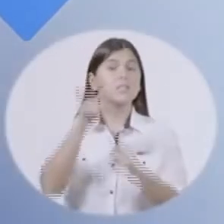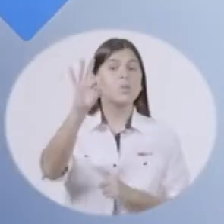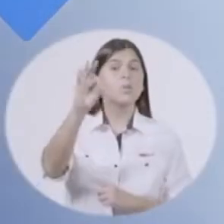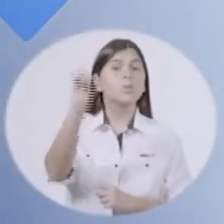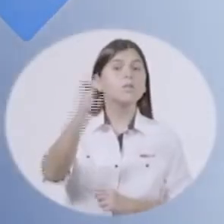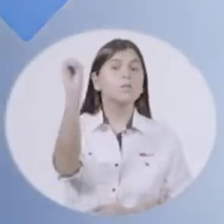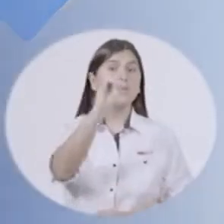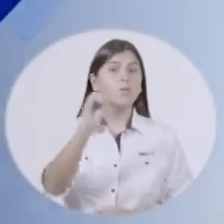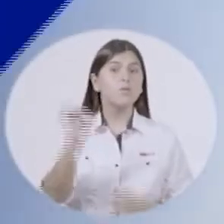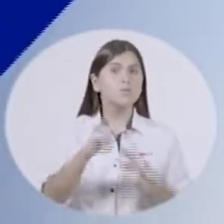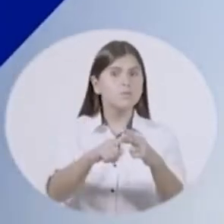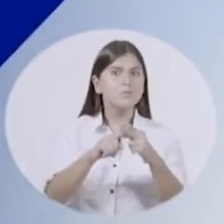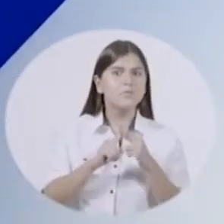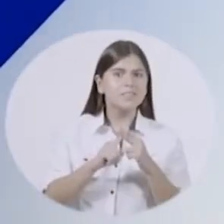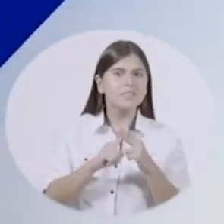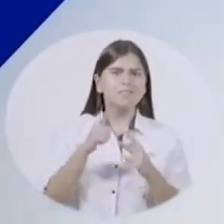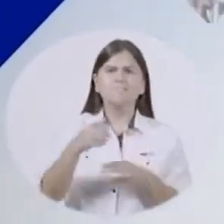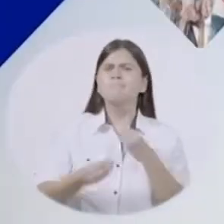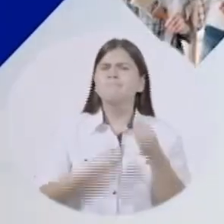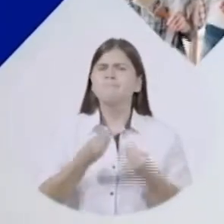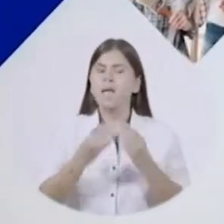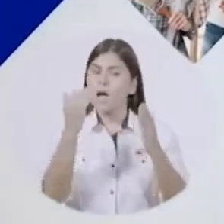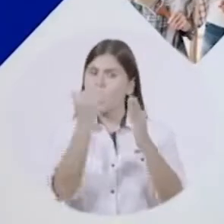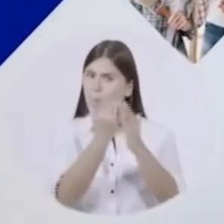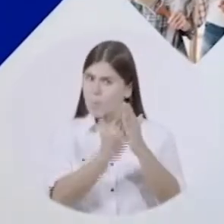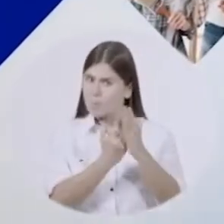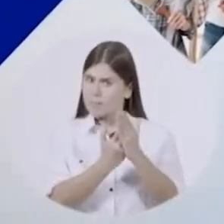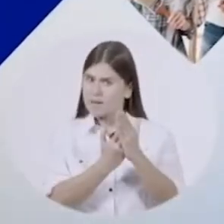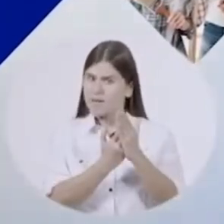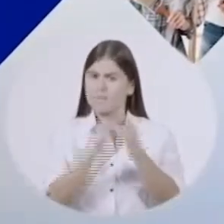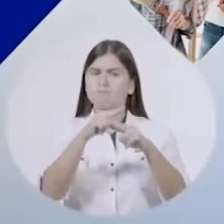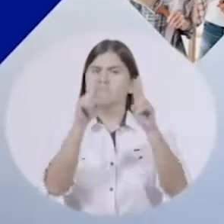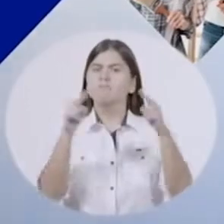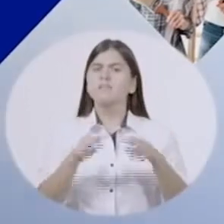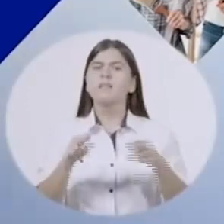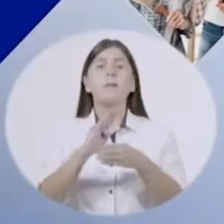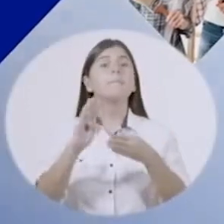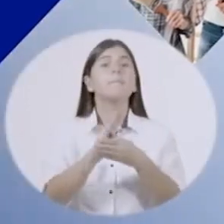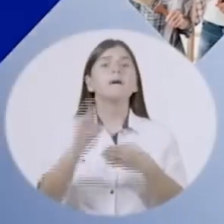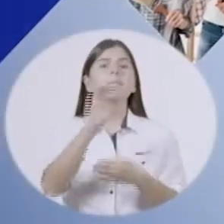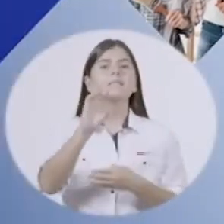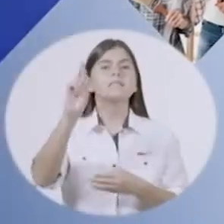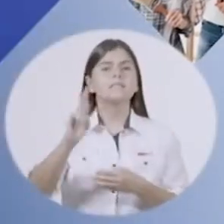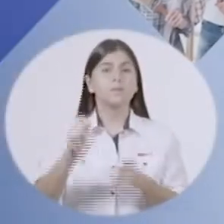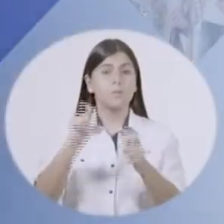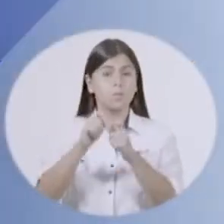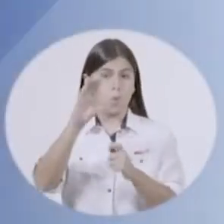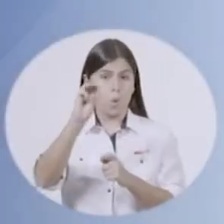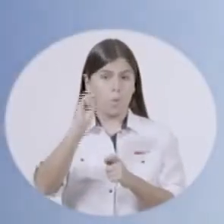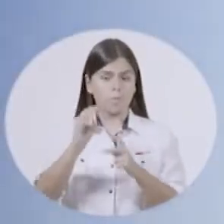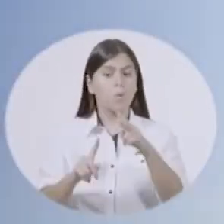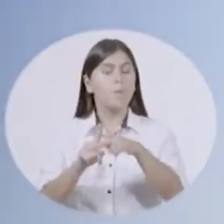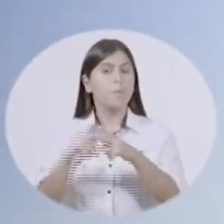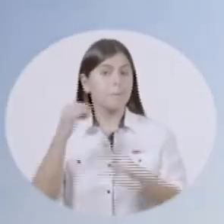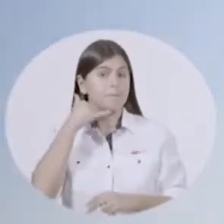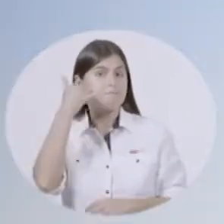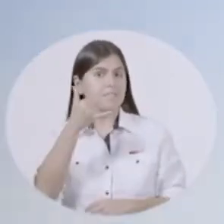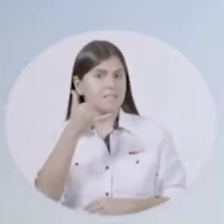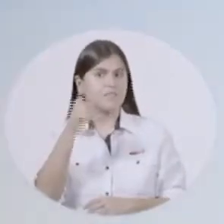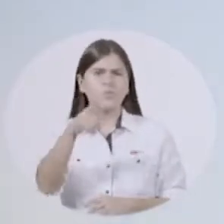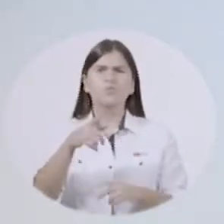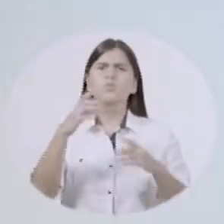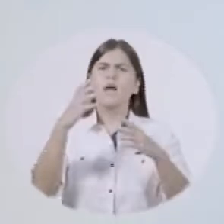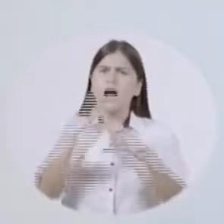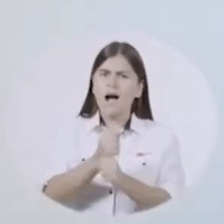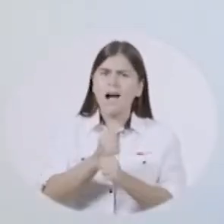un 90% de financiamiento. Solo complete el formulario en BancoBCR.com o en la app BCR Móvil